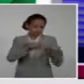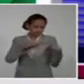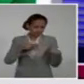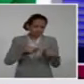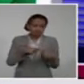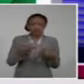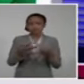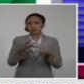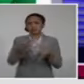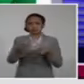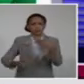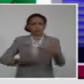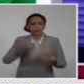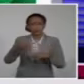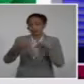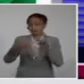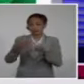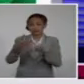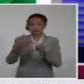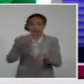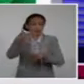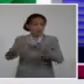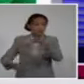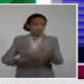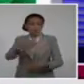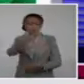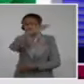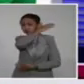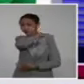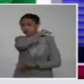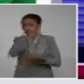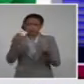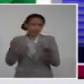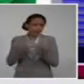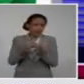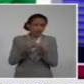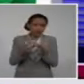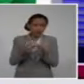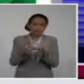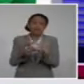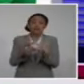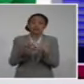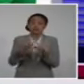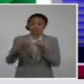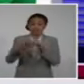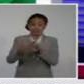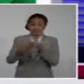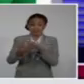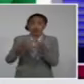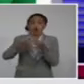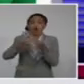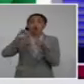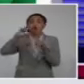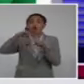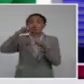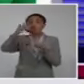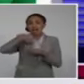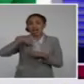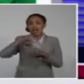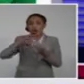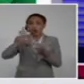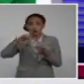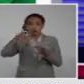enfermedad pulmonar obstructiva crónica, padecía de gota también. Y esta paciente, después de haber